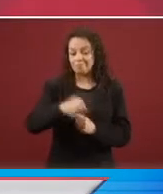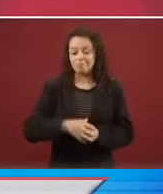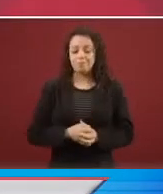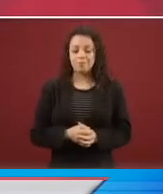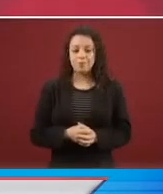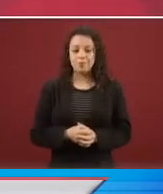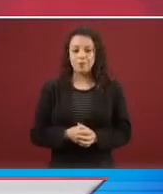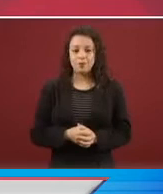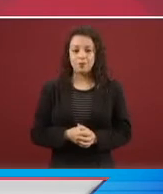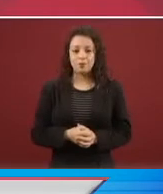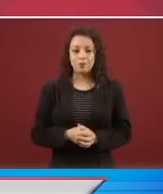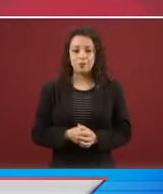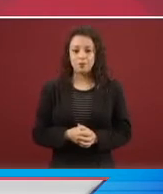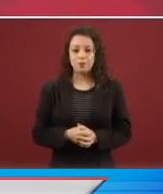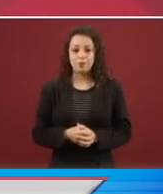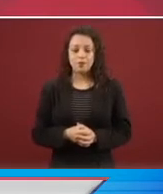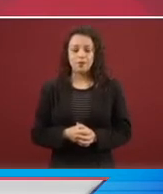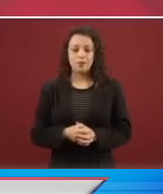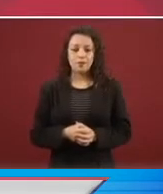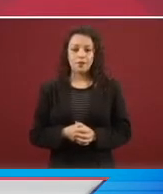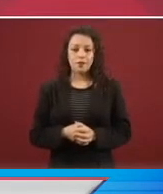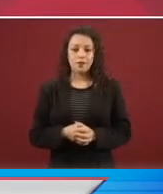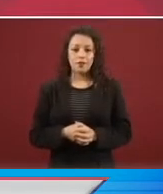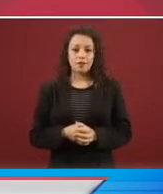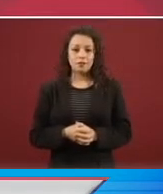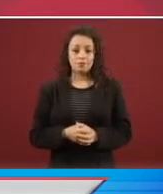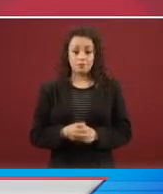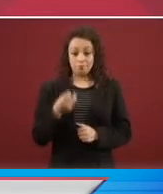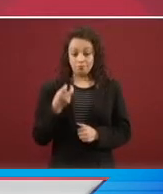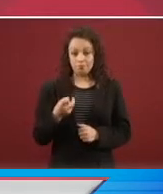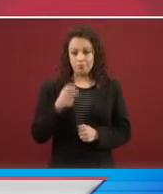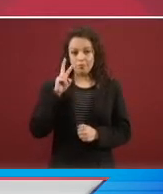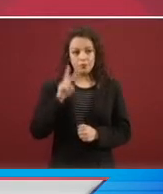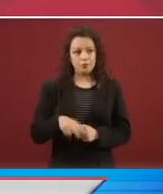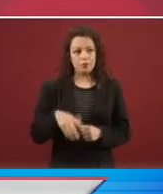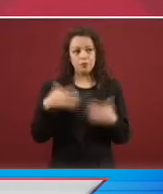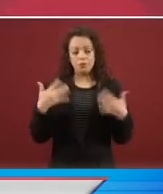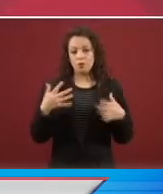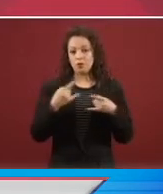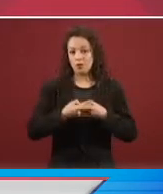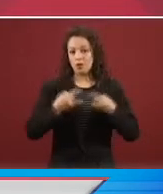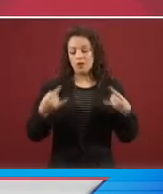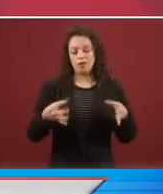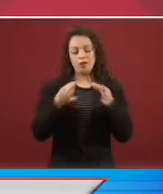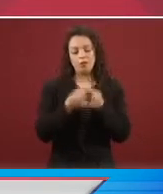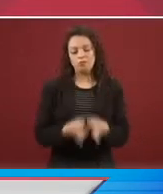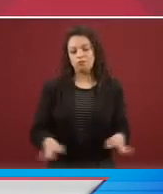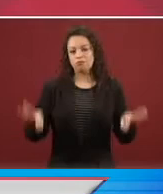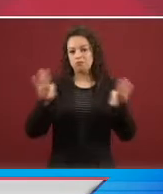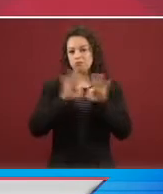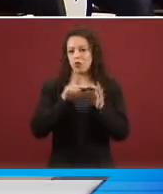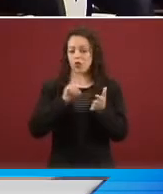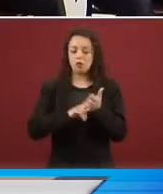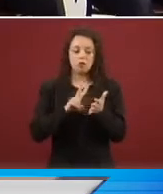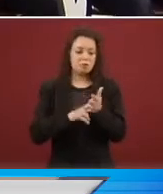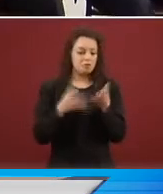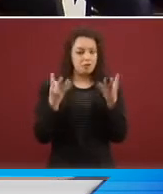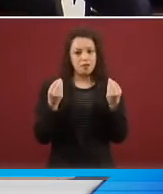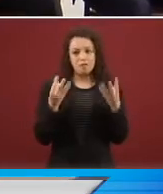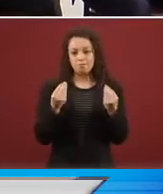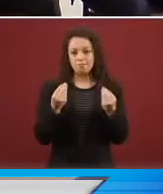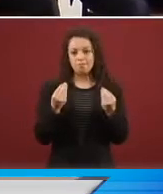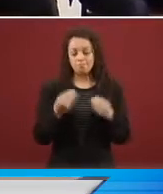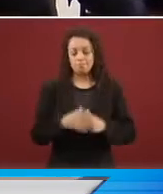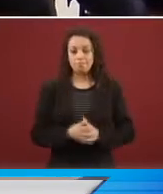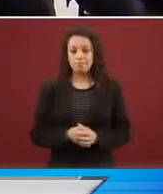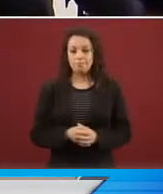agua. Confirma el presidente que el gobierno de México entregará el agua que le corresponde a Estados Unidos para cumplir con un acuerdo internacional, esto